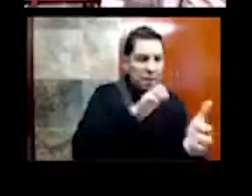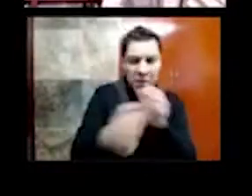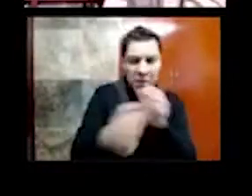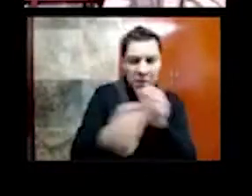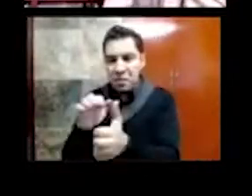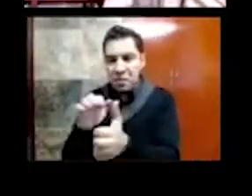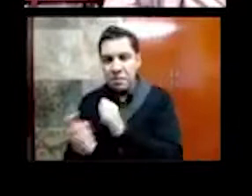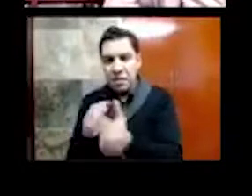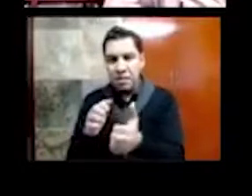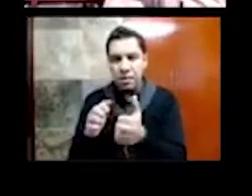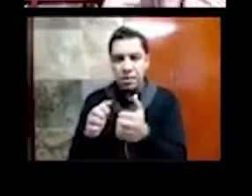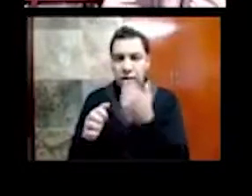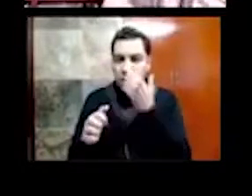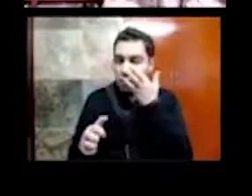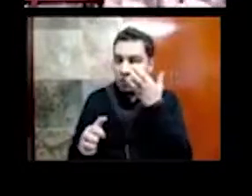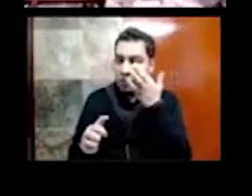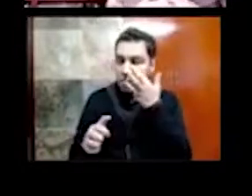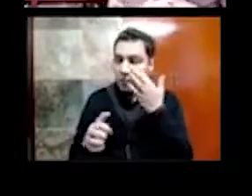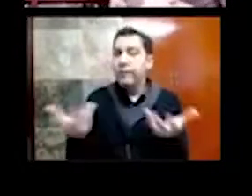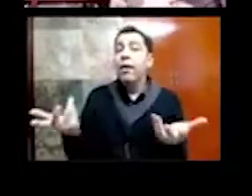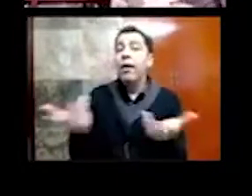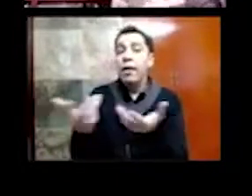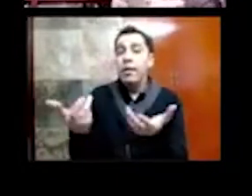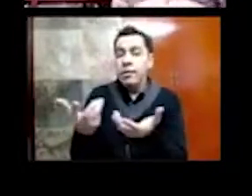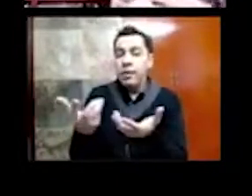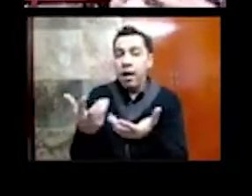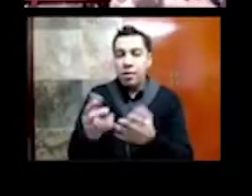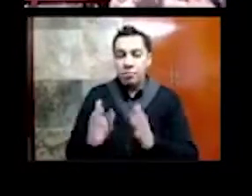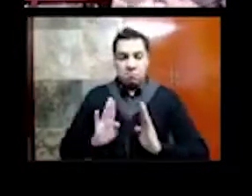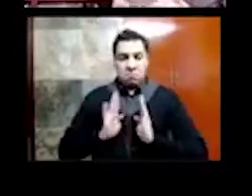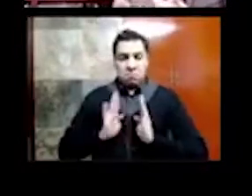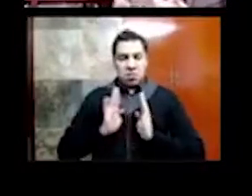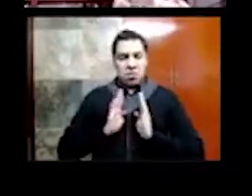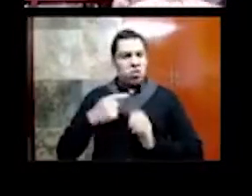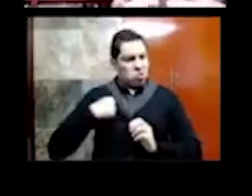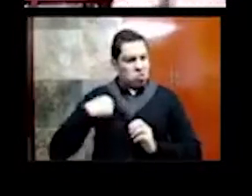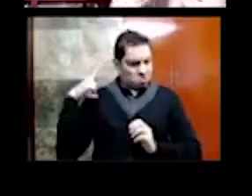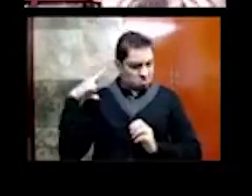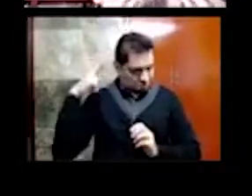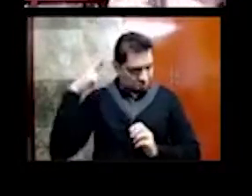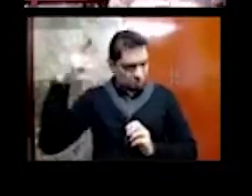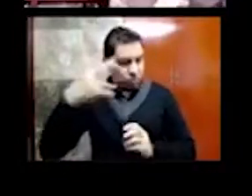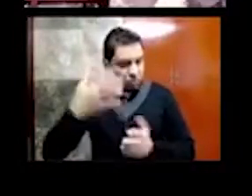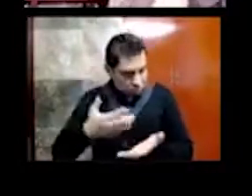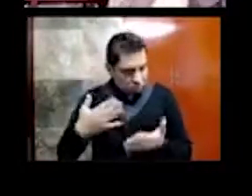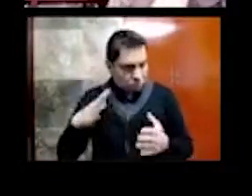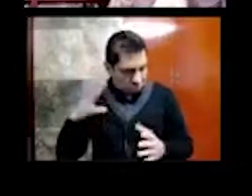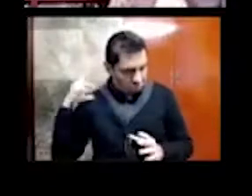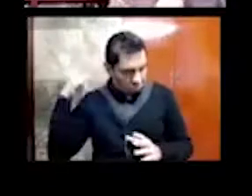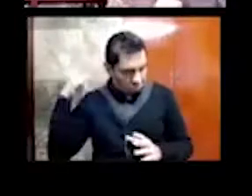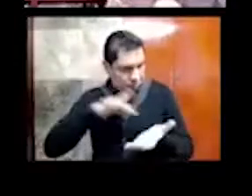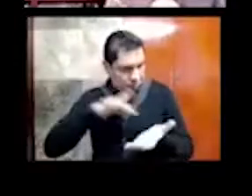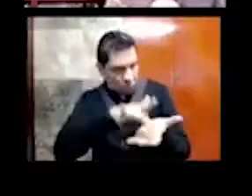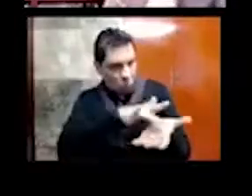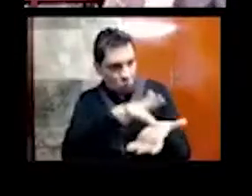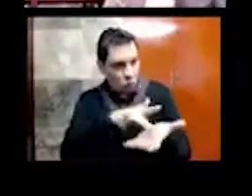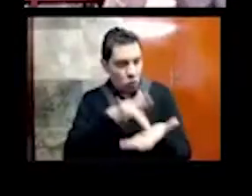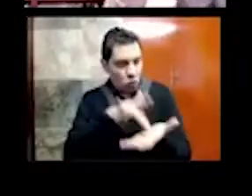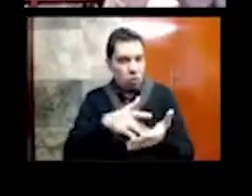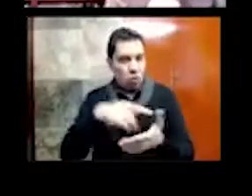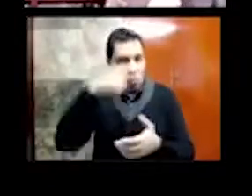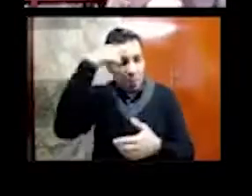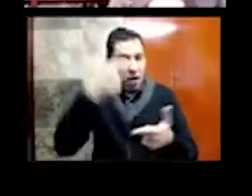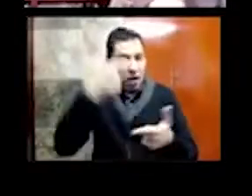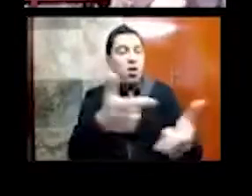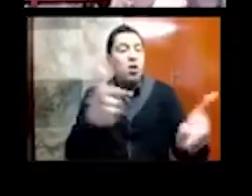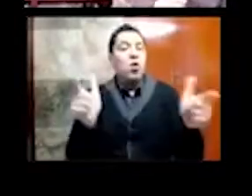sus servicios como soldados a sueldo o a cambio de algún tipo de